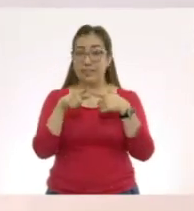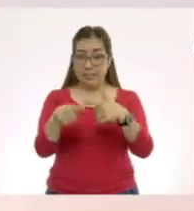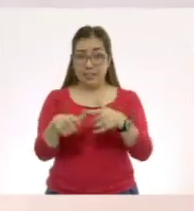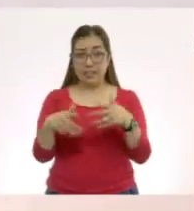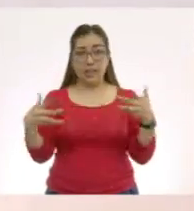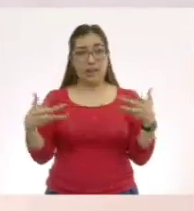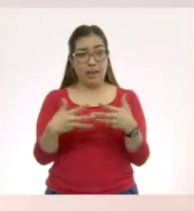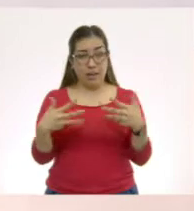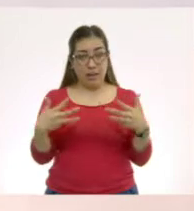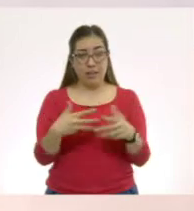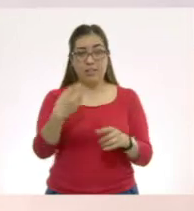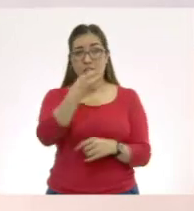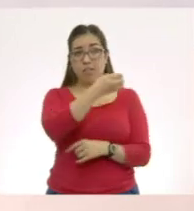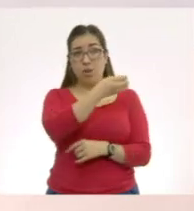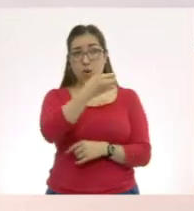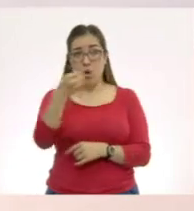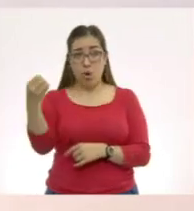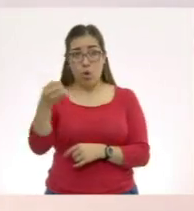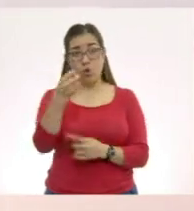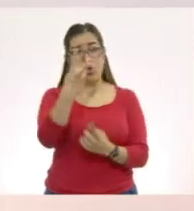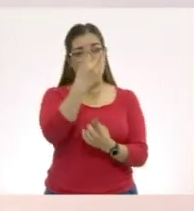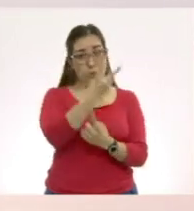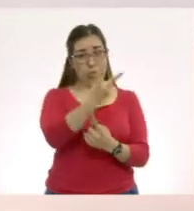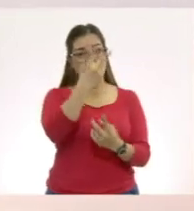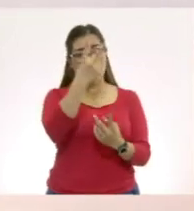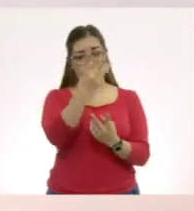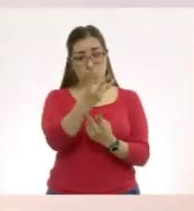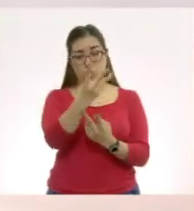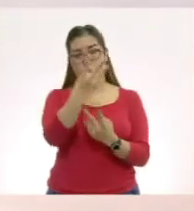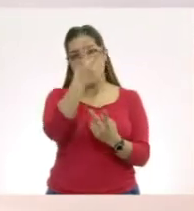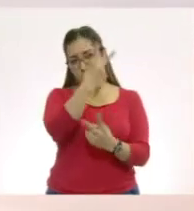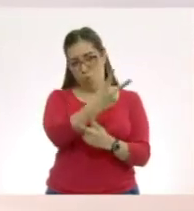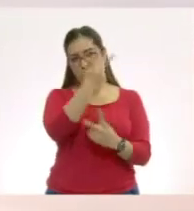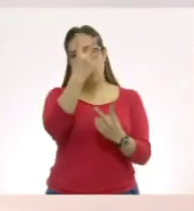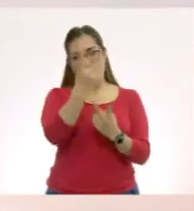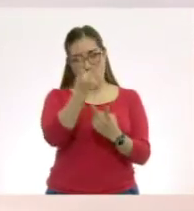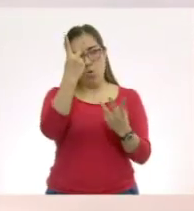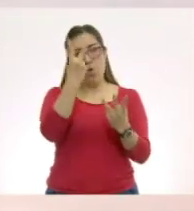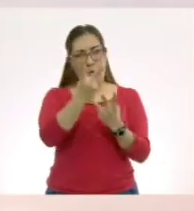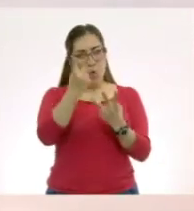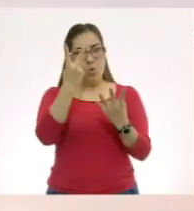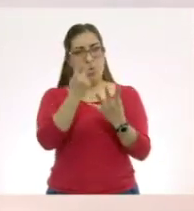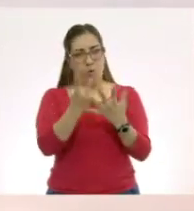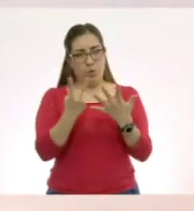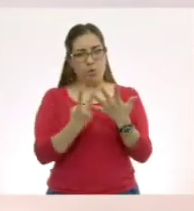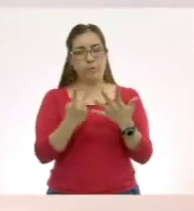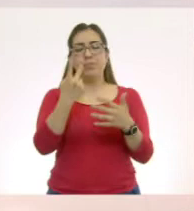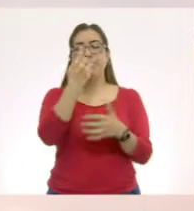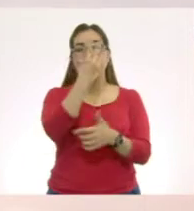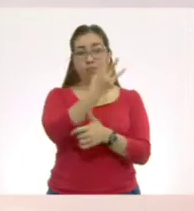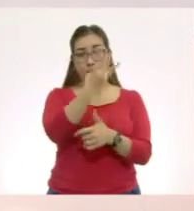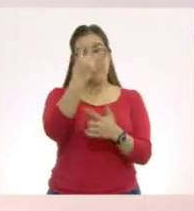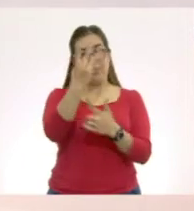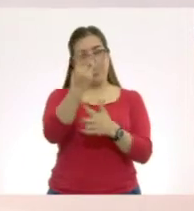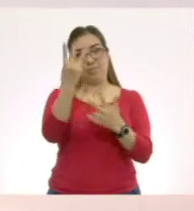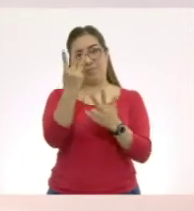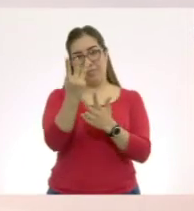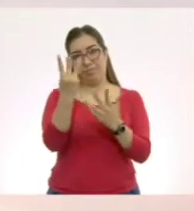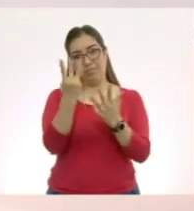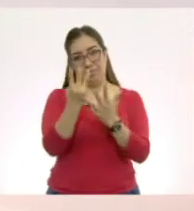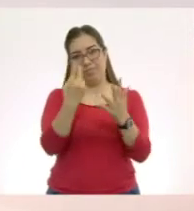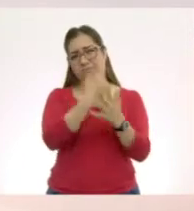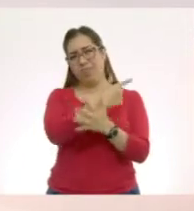sus sesiones de dos en dos, de tres en tres, de cuatro en cuatro, hasta llegar de nueve en